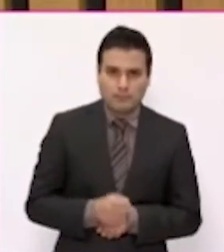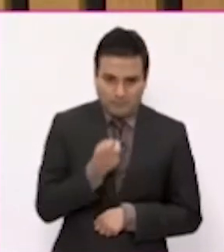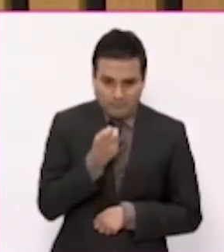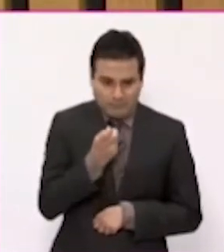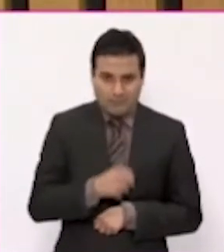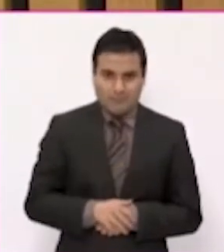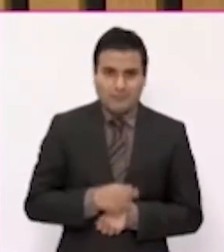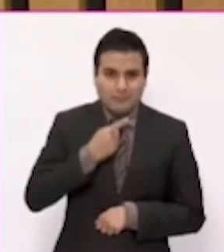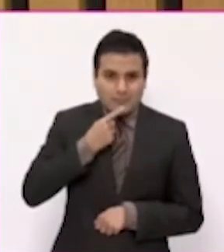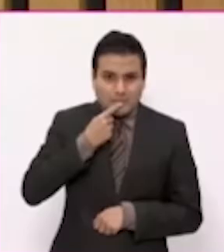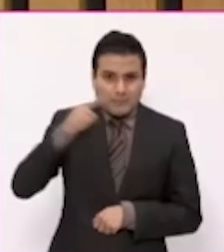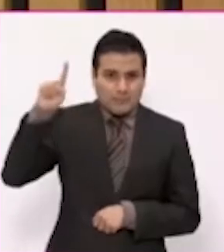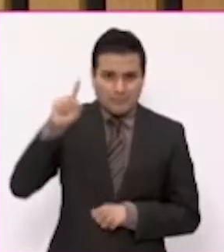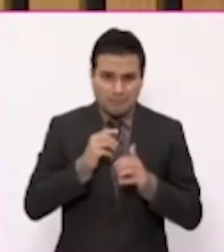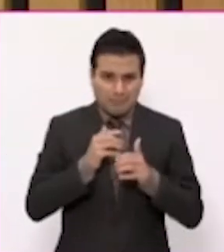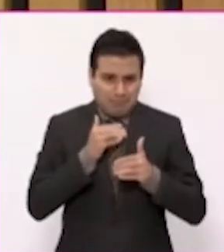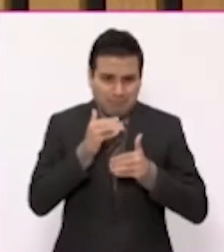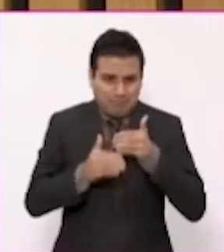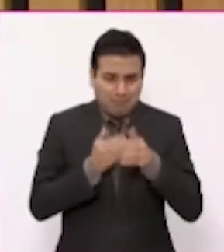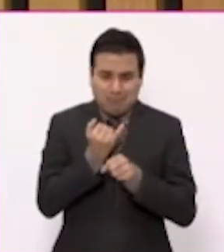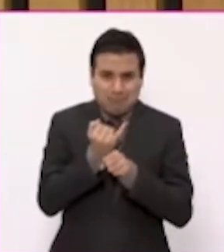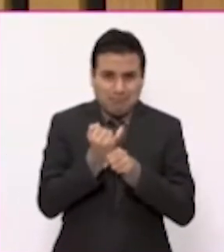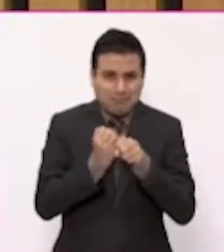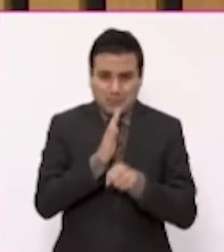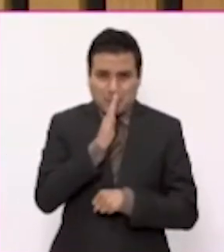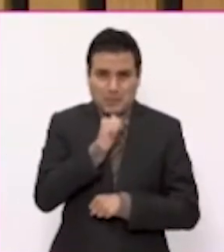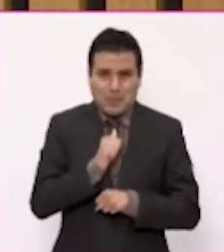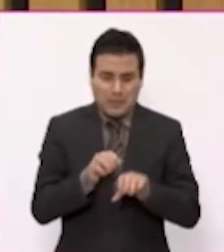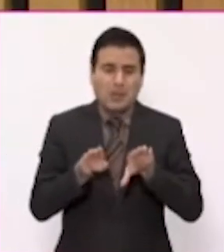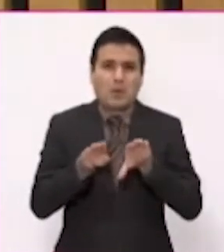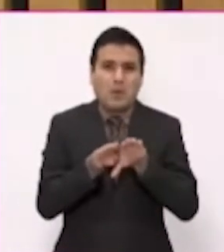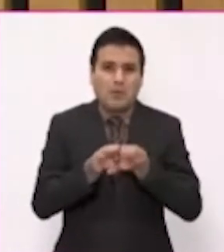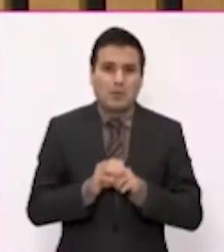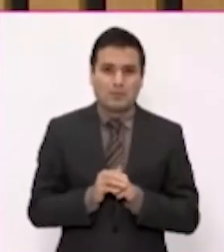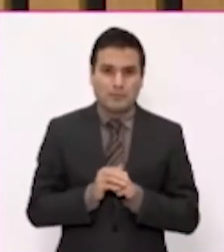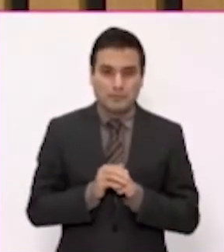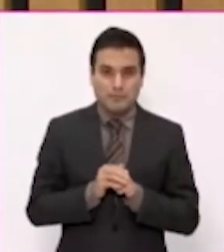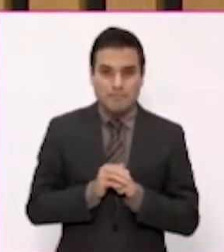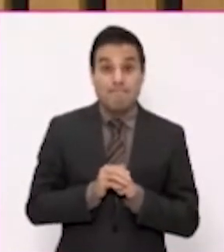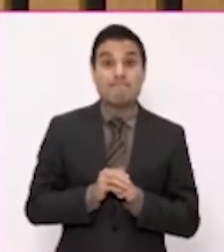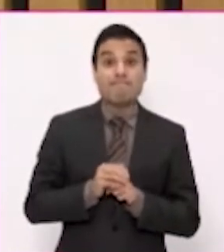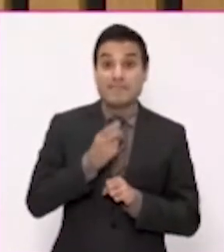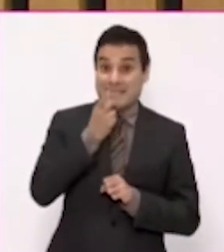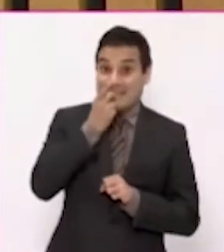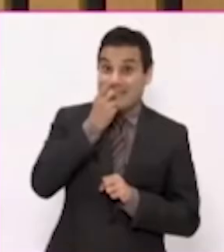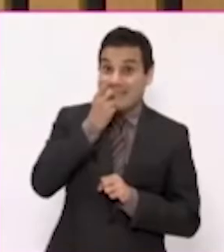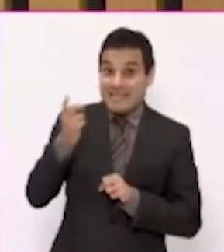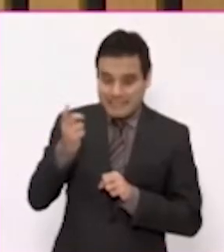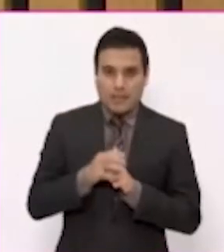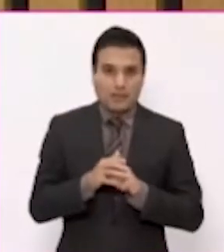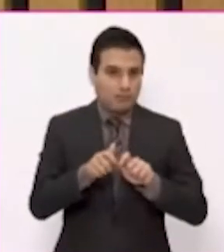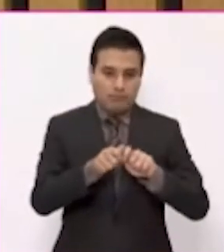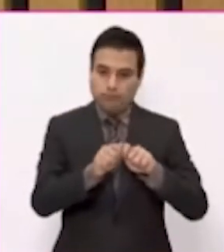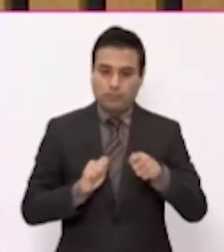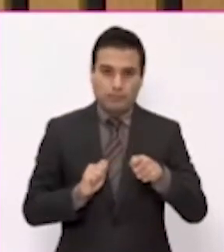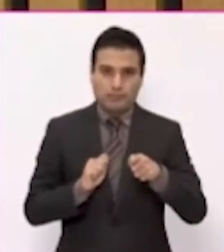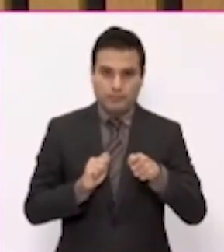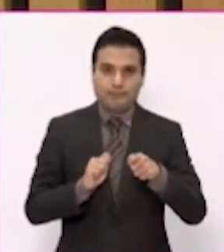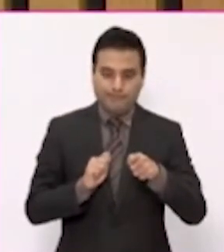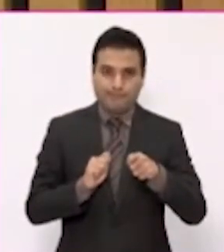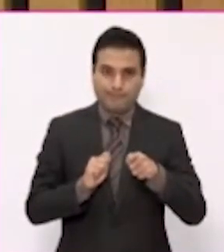la denuncia que hace la diputada. Y dice, por lo tanto, que la desecha y que en todo caso, para no